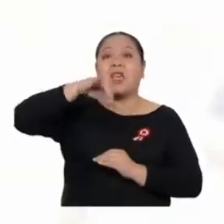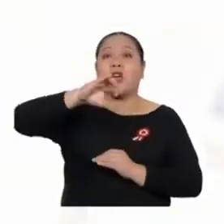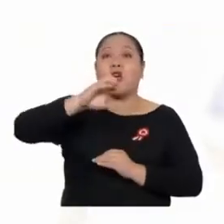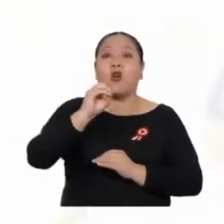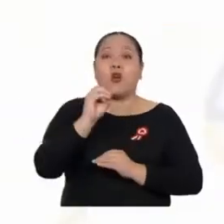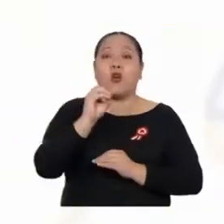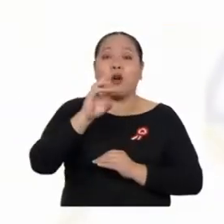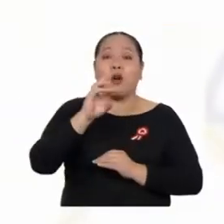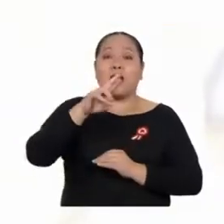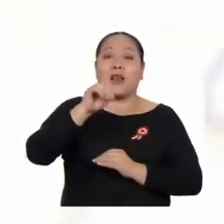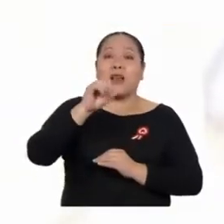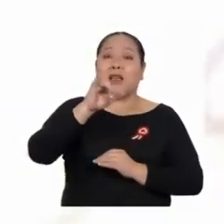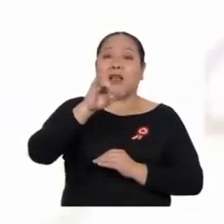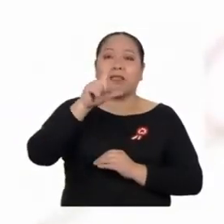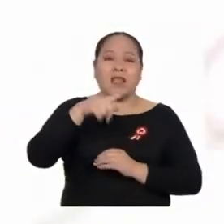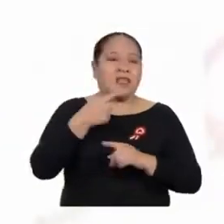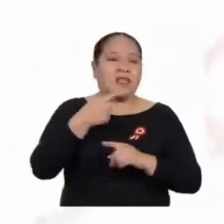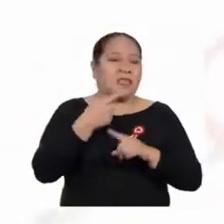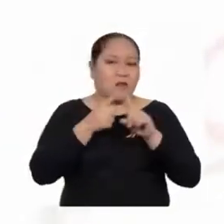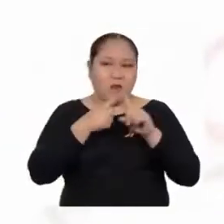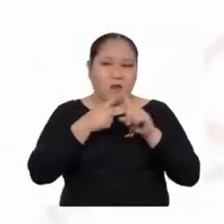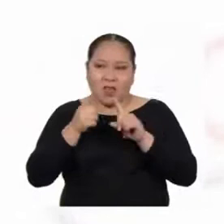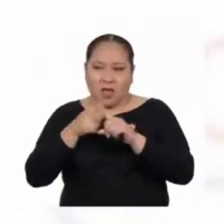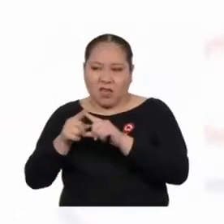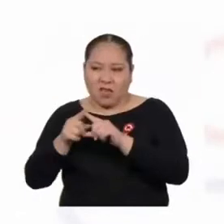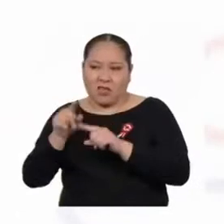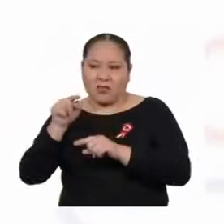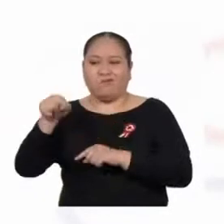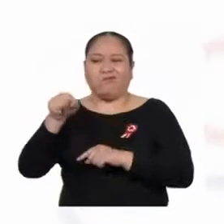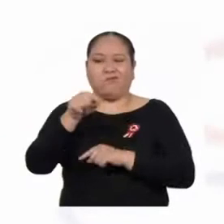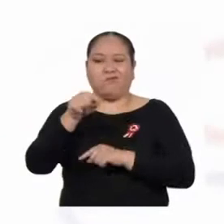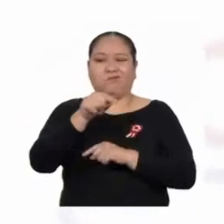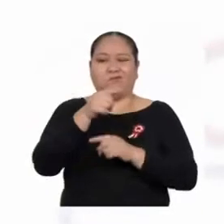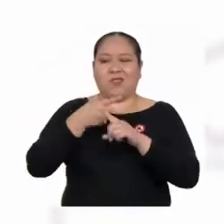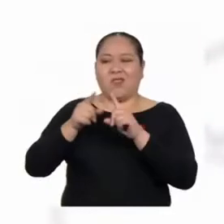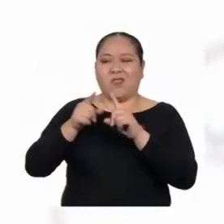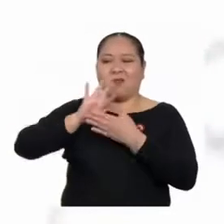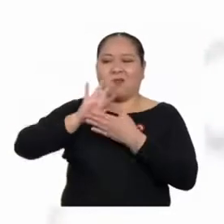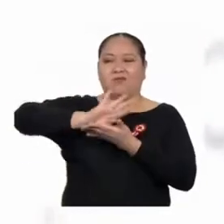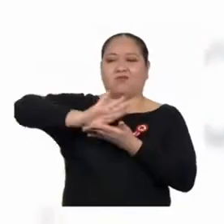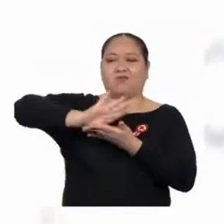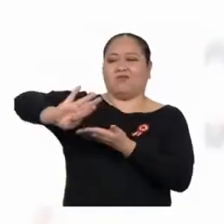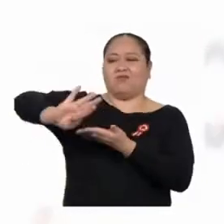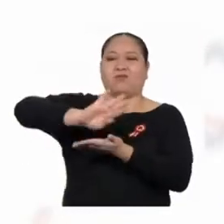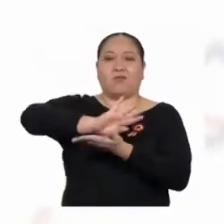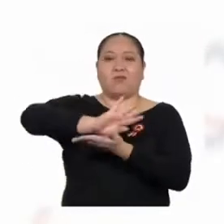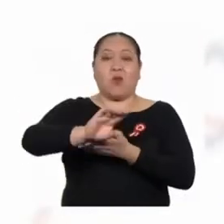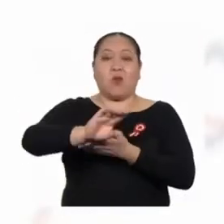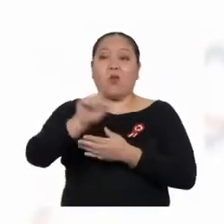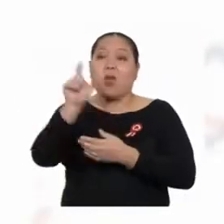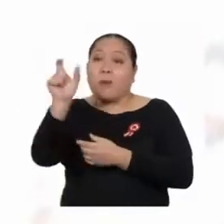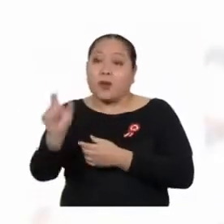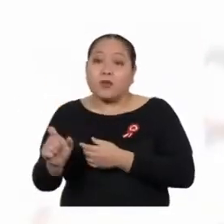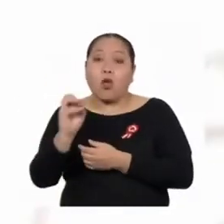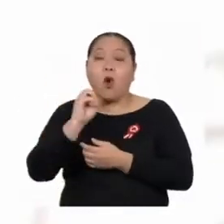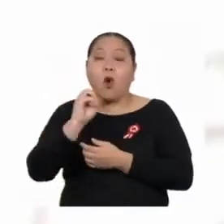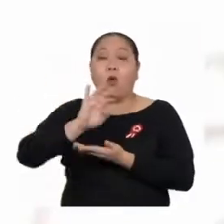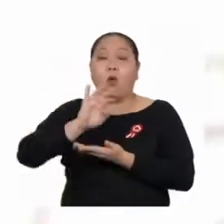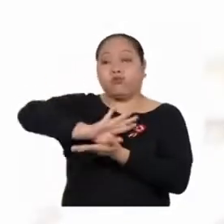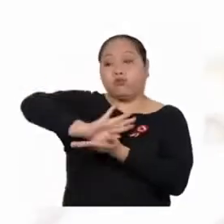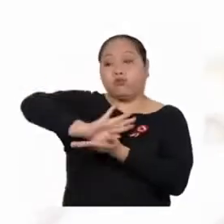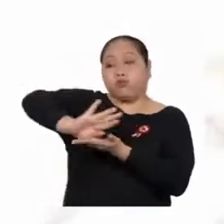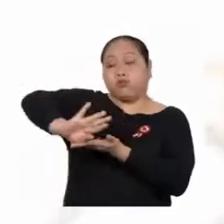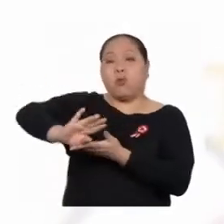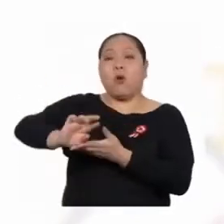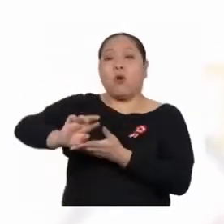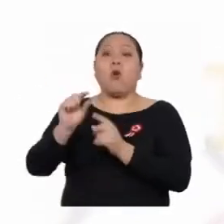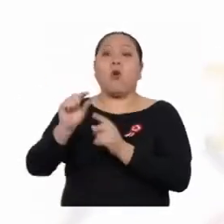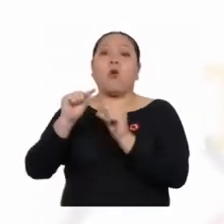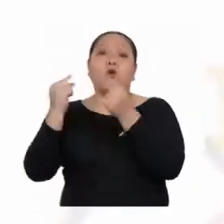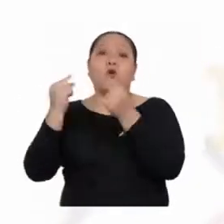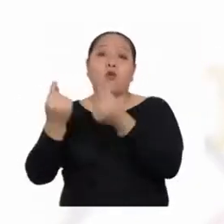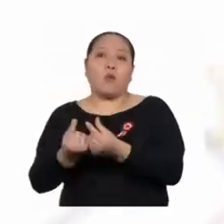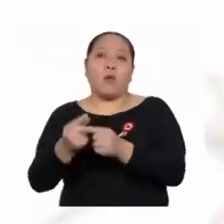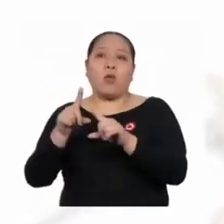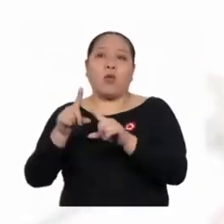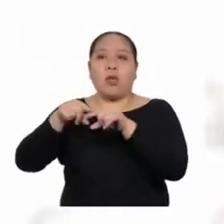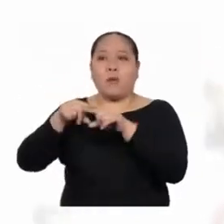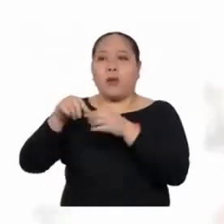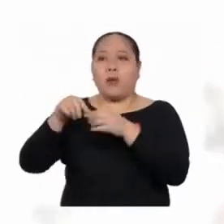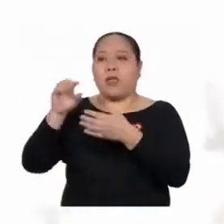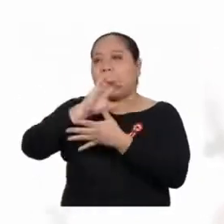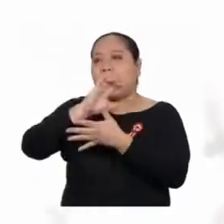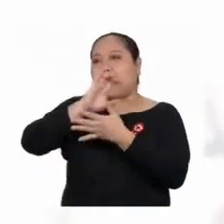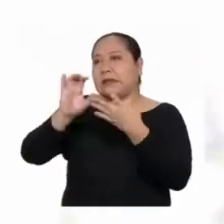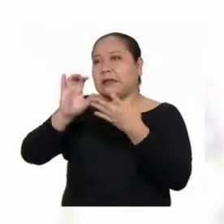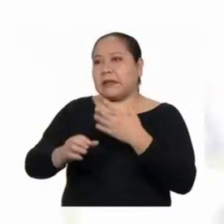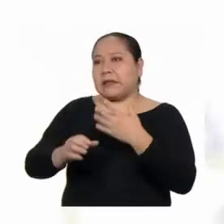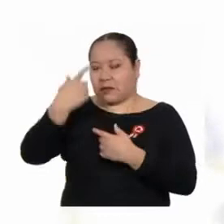todo trato diferenciado, excluyente o restrictivo hacia una persona o grupo, motivado por las características físicas como el color